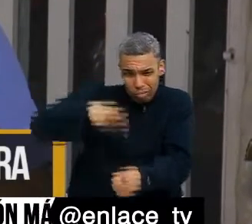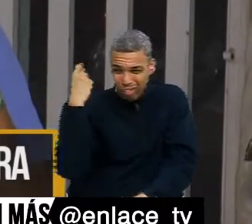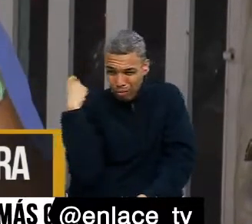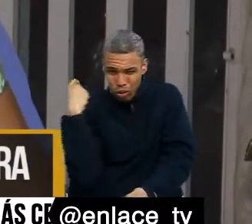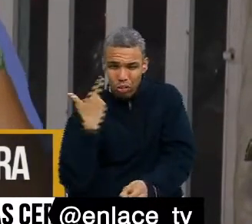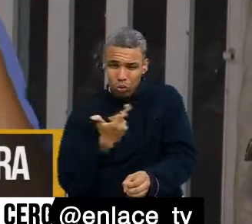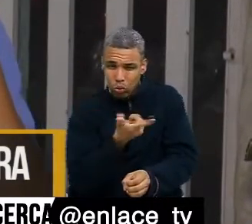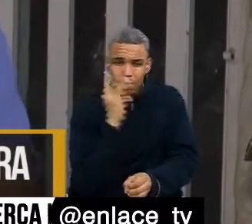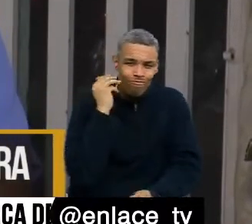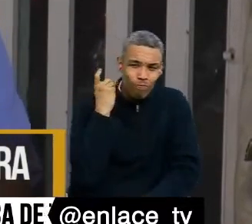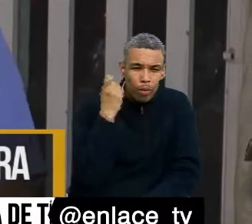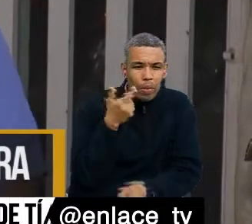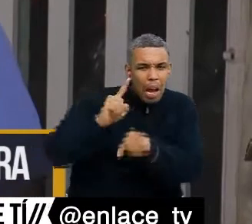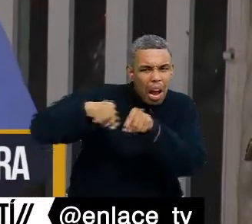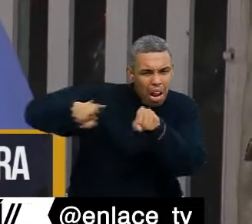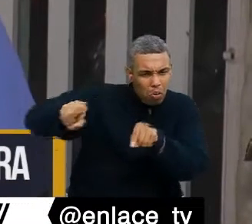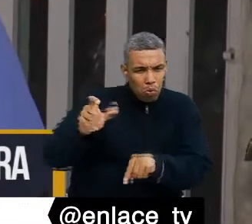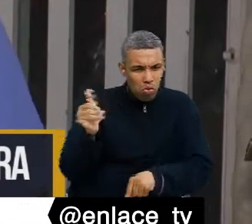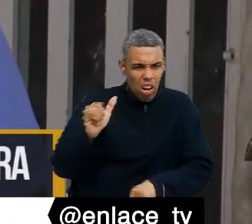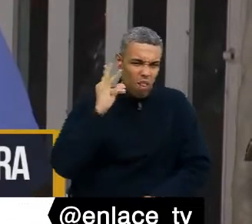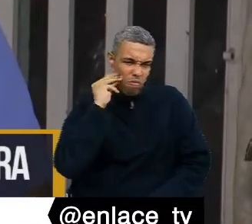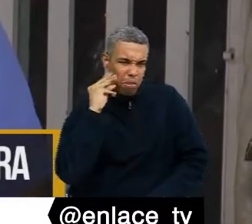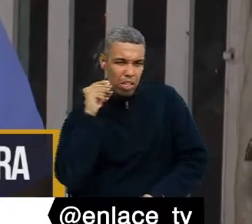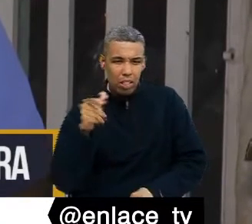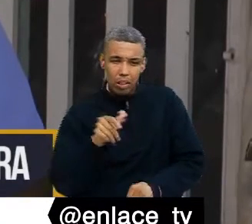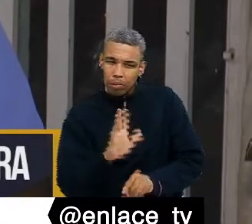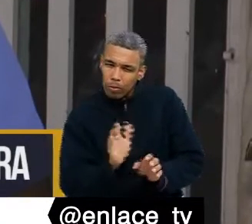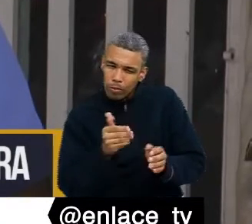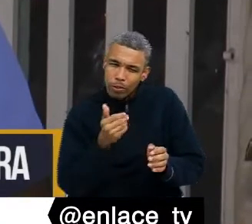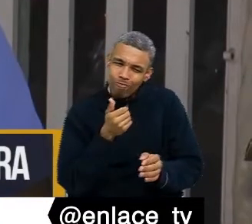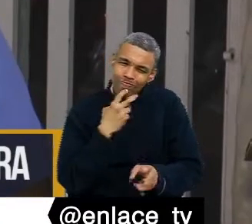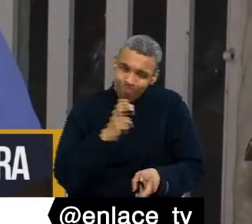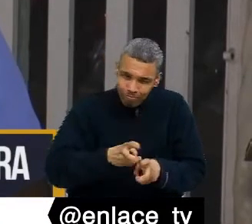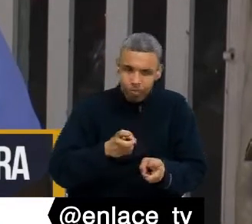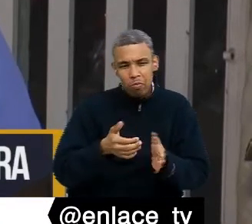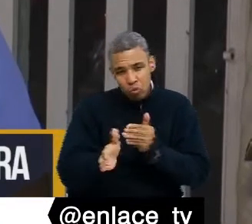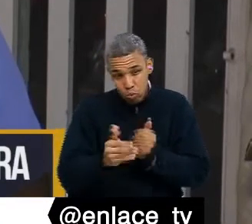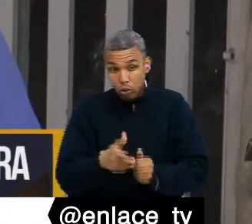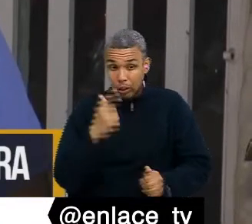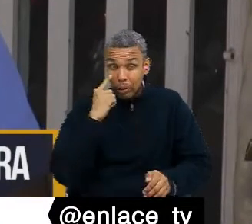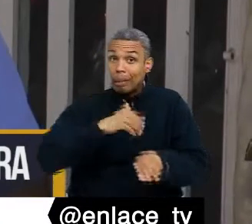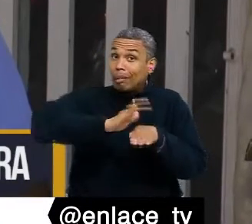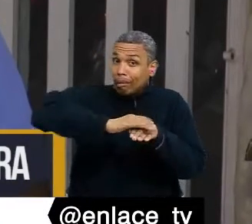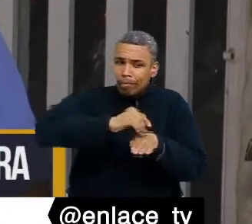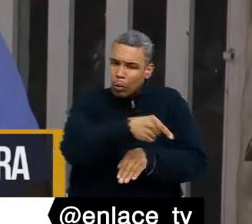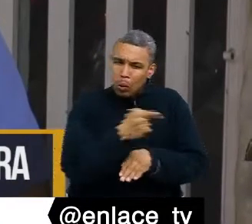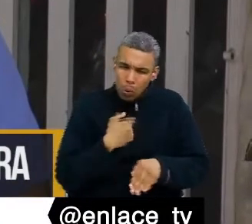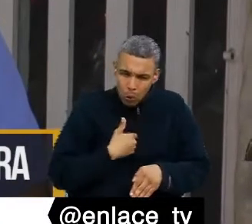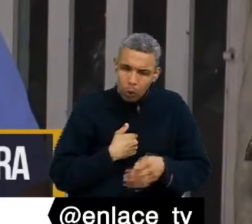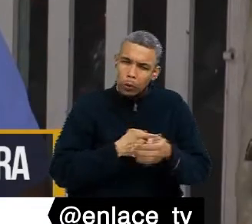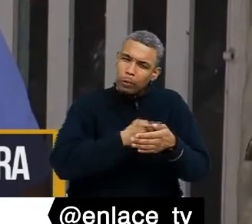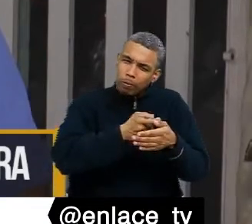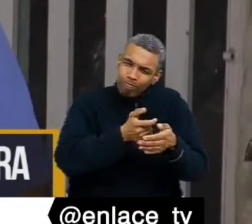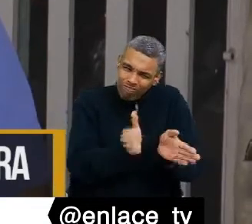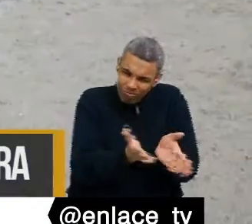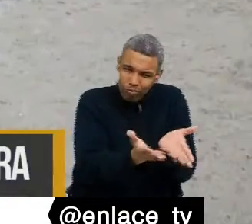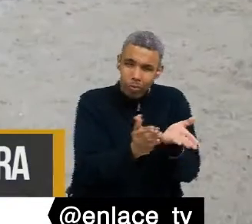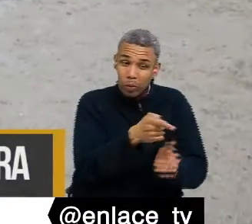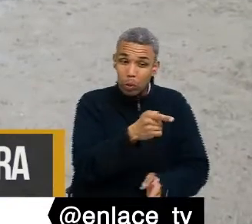va a llegar a hacer lo mejor, que eso es lo que yo pienso. Entonces siempre le dije, no se confíe, no ha ganado